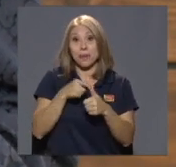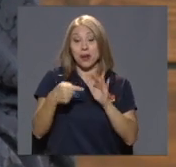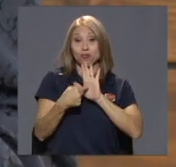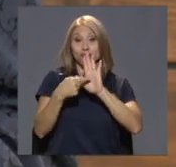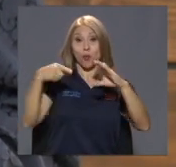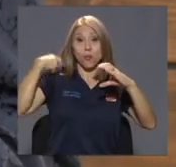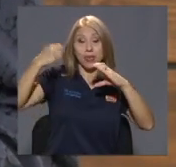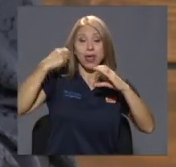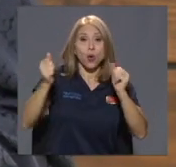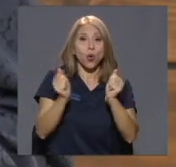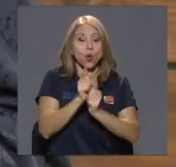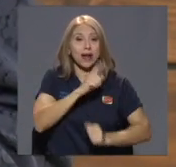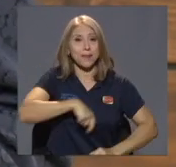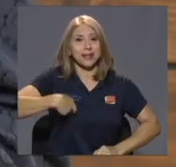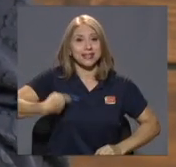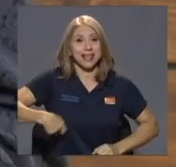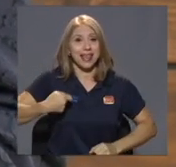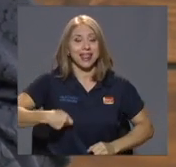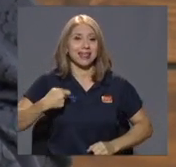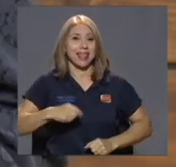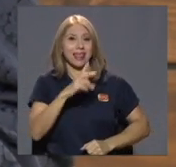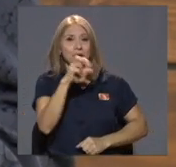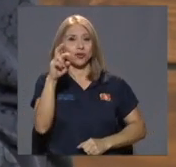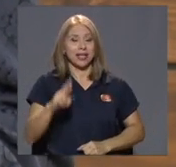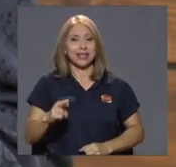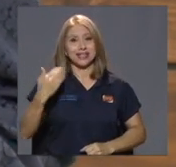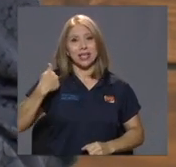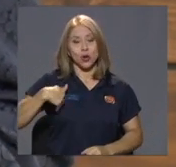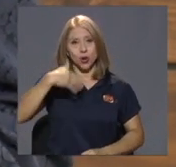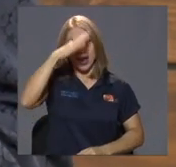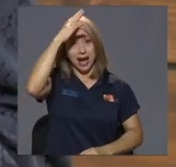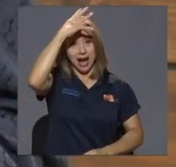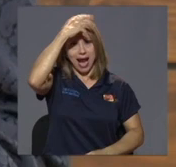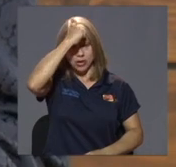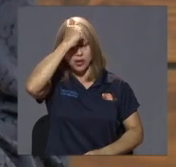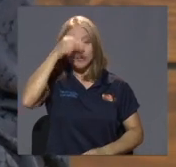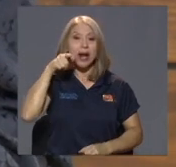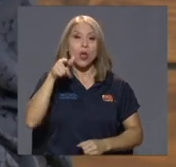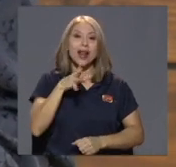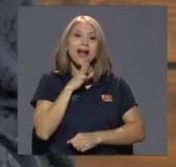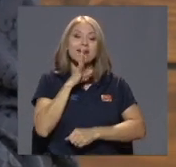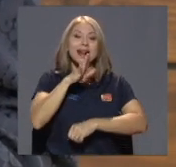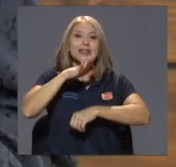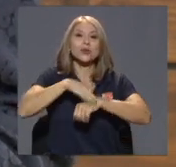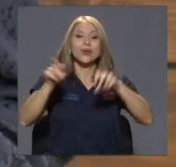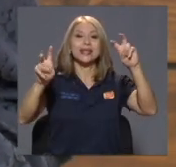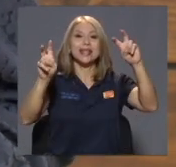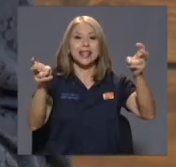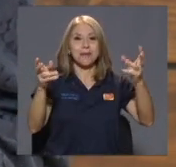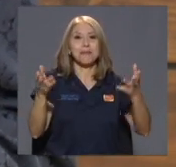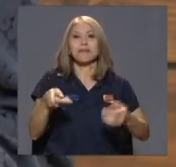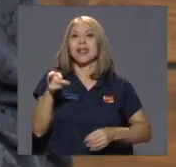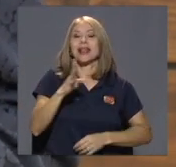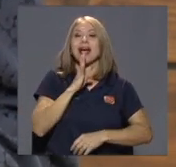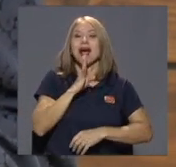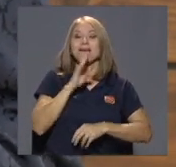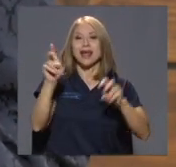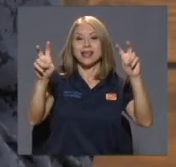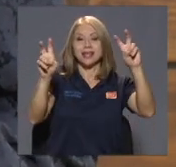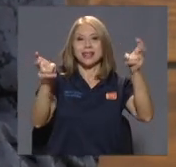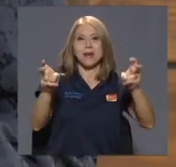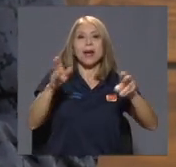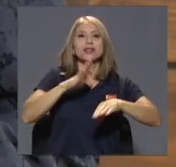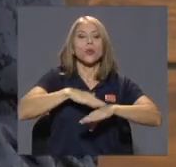el señor presidente de nuestro país, el señor Carlos Alvarado, que nos contará un poco acerca de este tema, quien habla de este tema